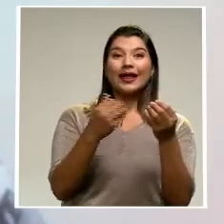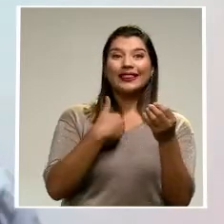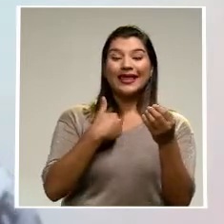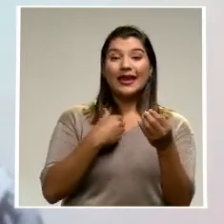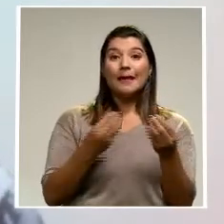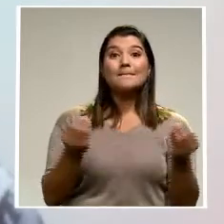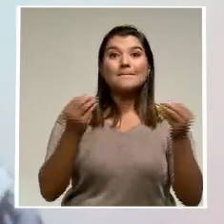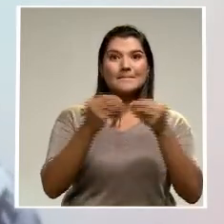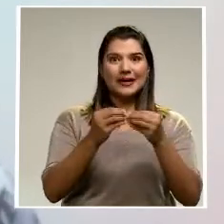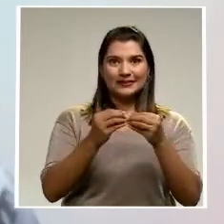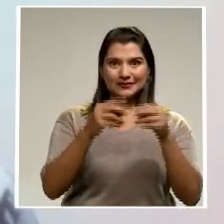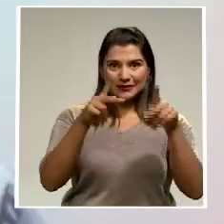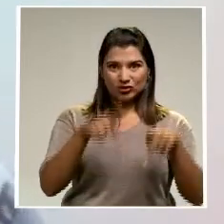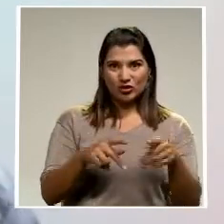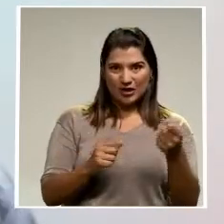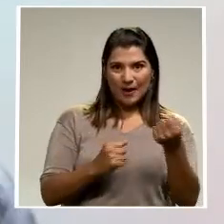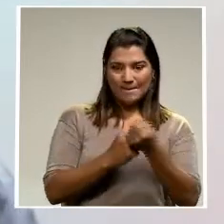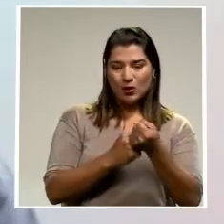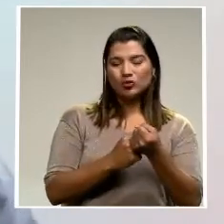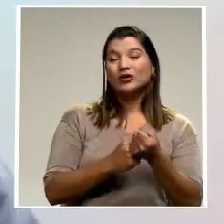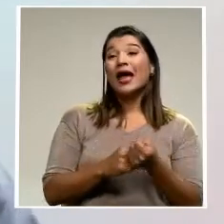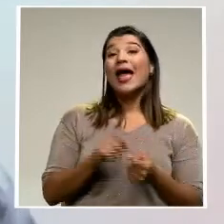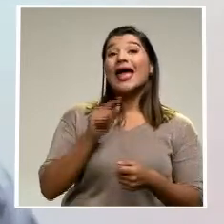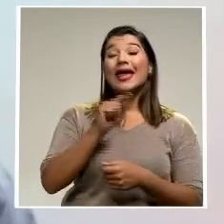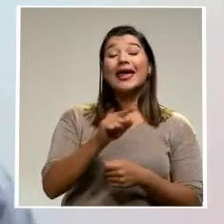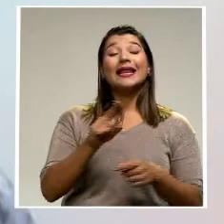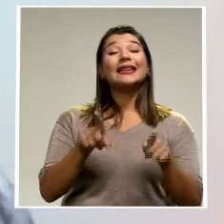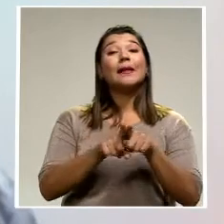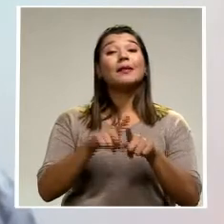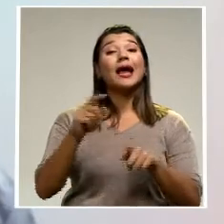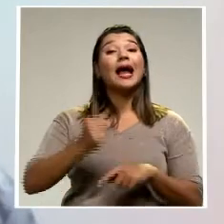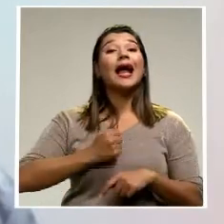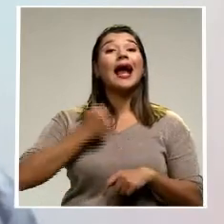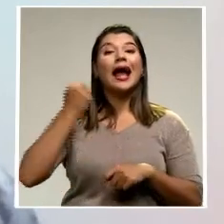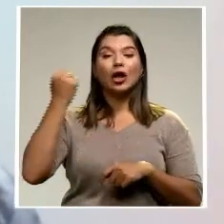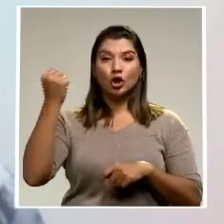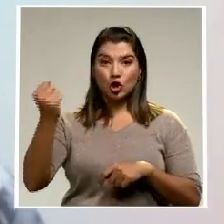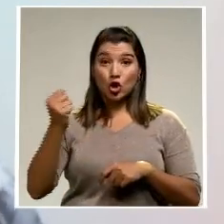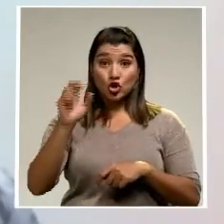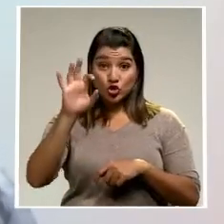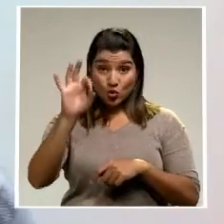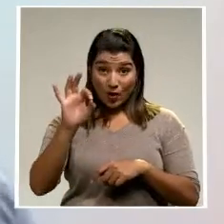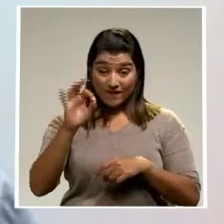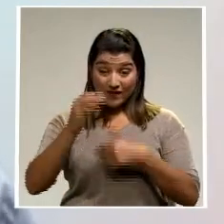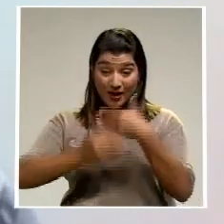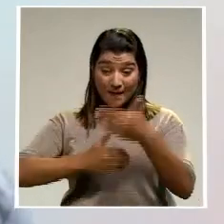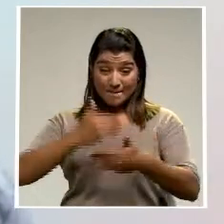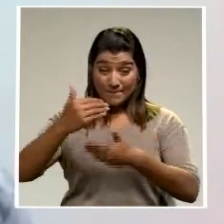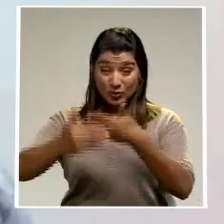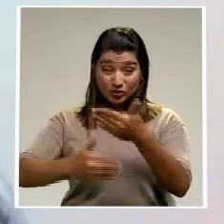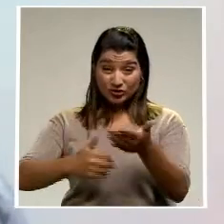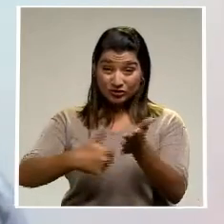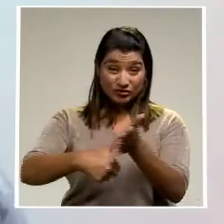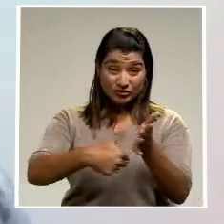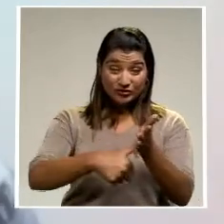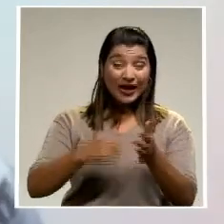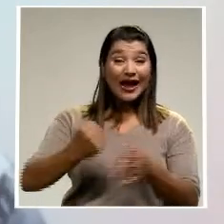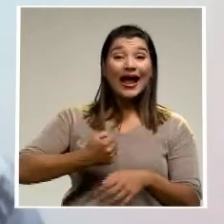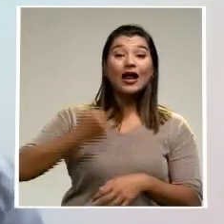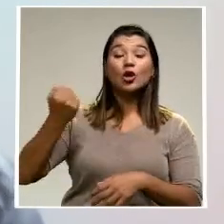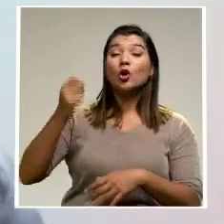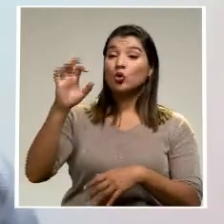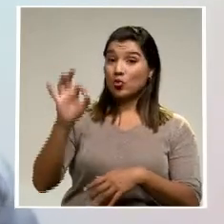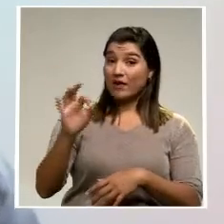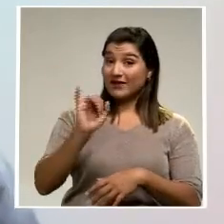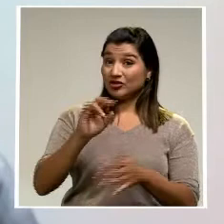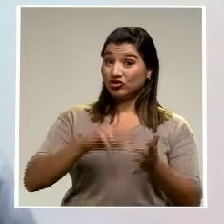partido que ha ganado 9 de las 17 últimas contiendas electorales, ¿verdad? Desde el siglo pasado para acá. Eso significa